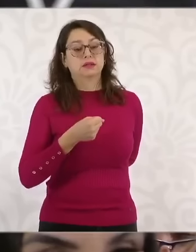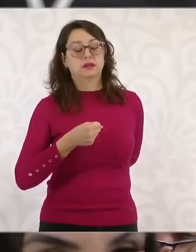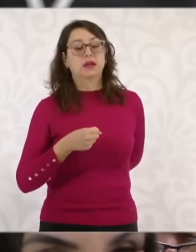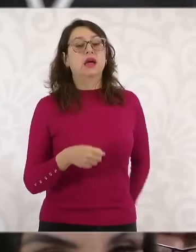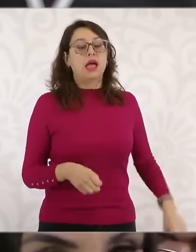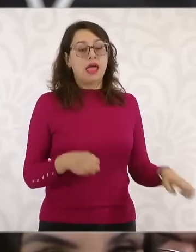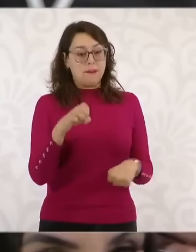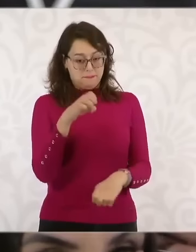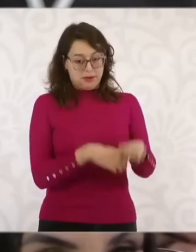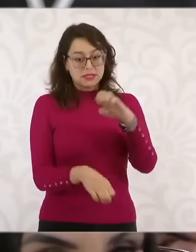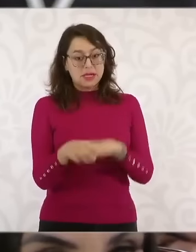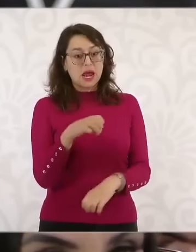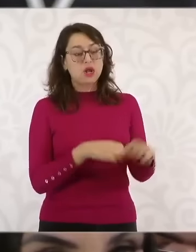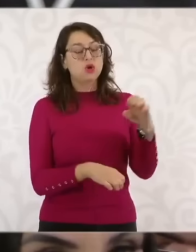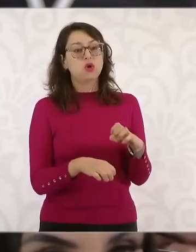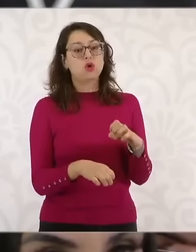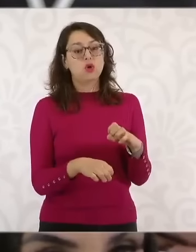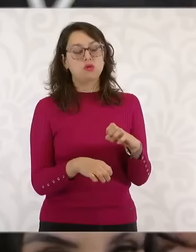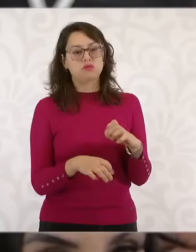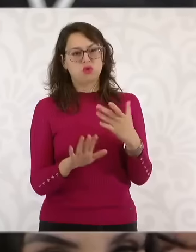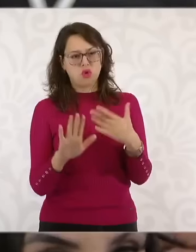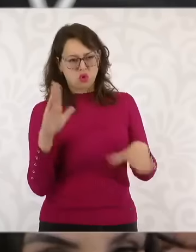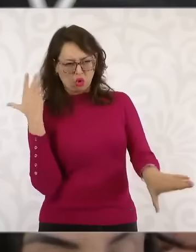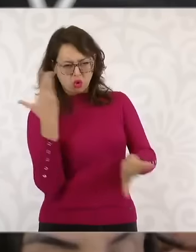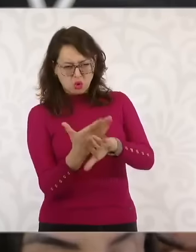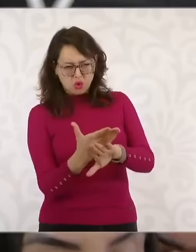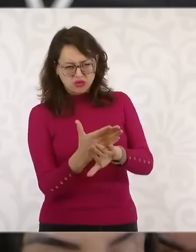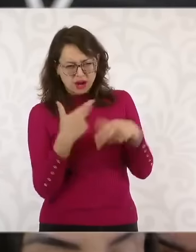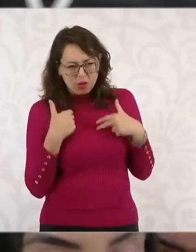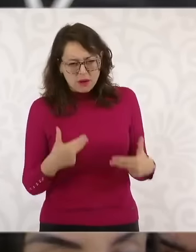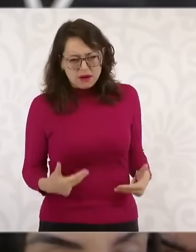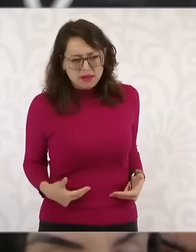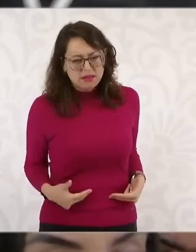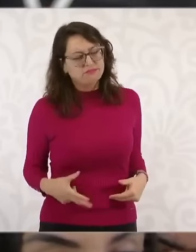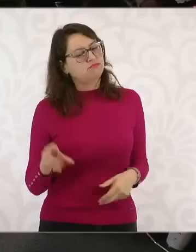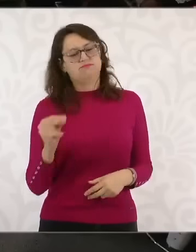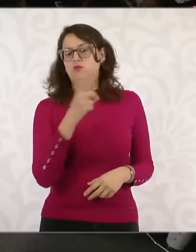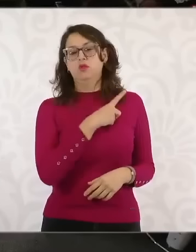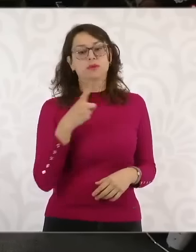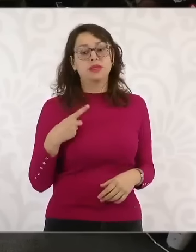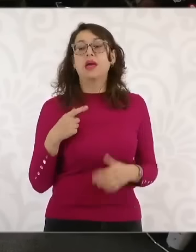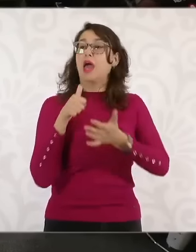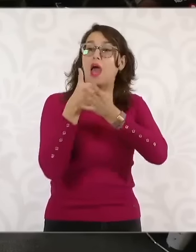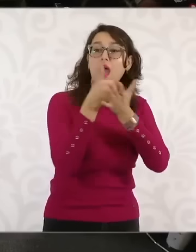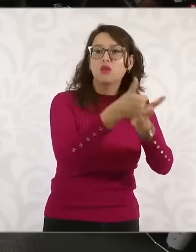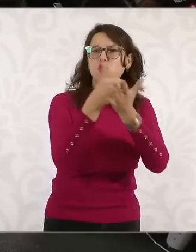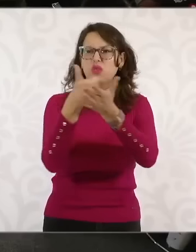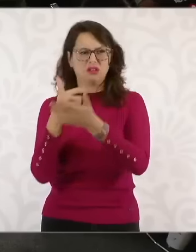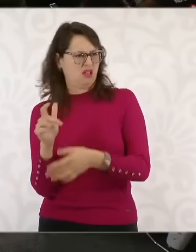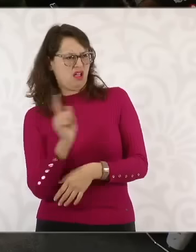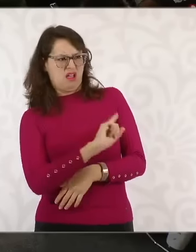empresario debería de oponerse pues a ayudar a los demás. En este contexto, le